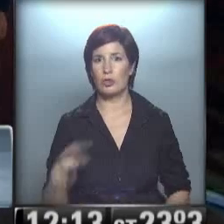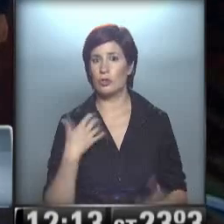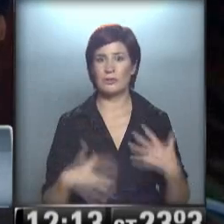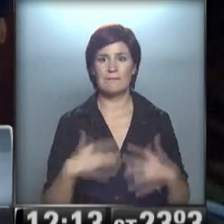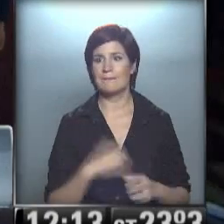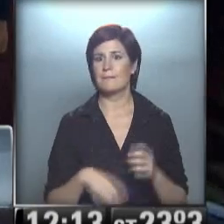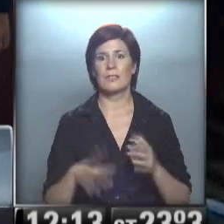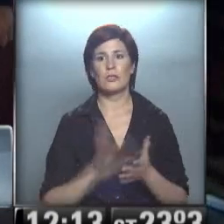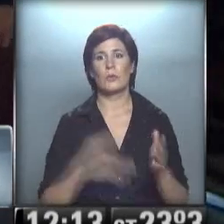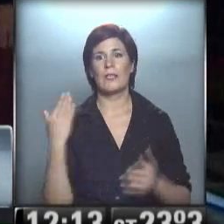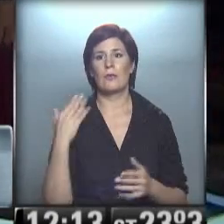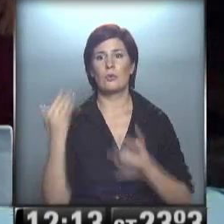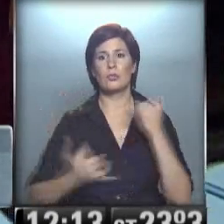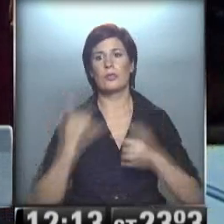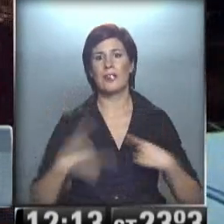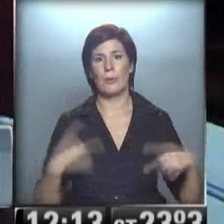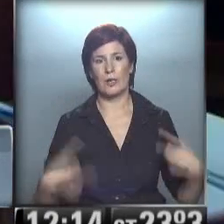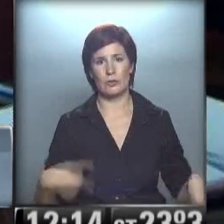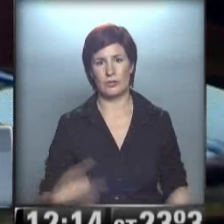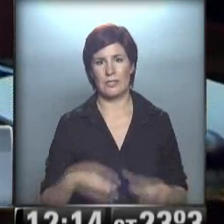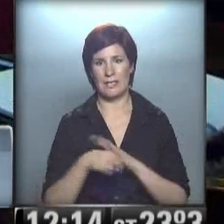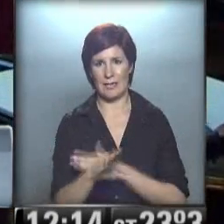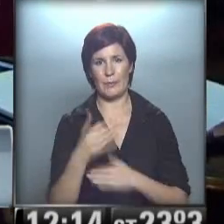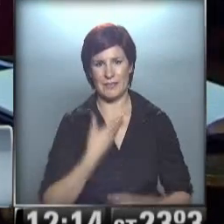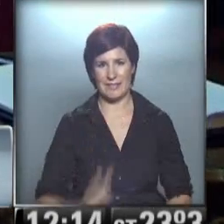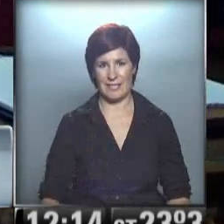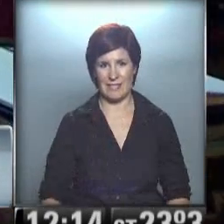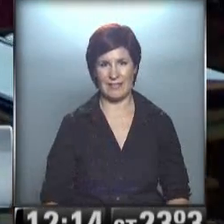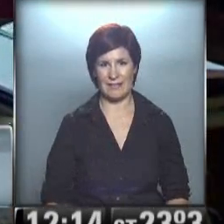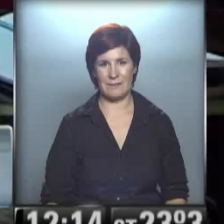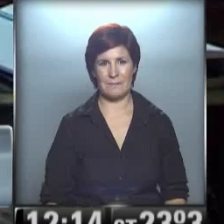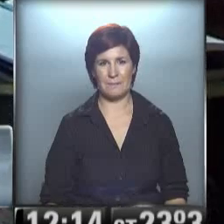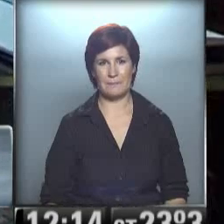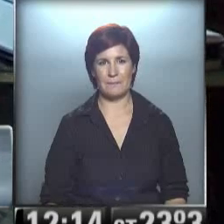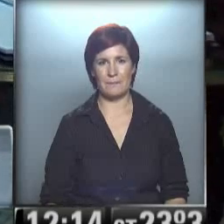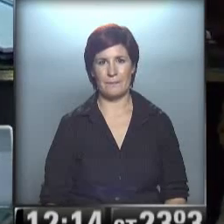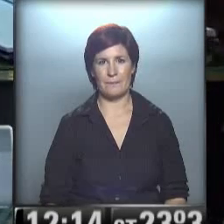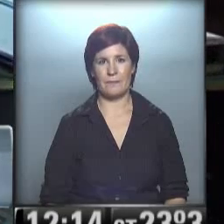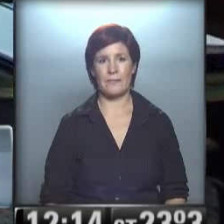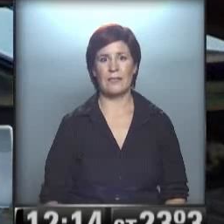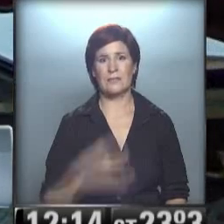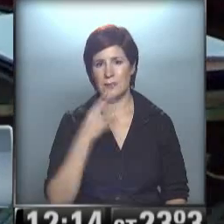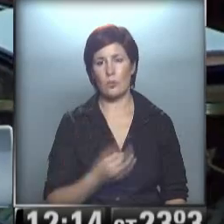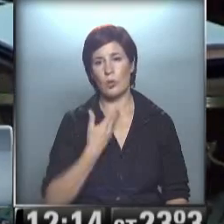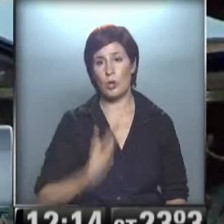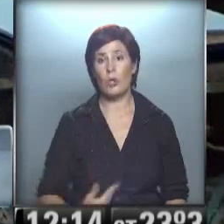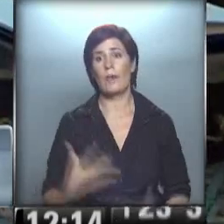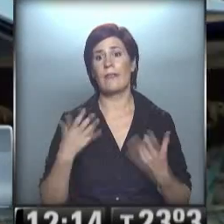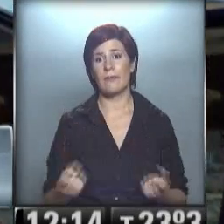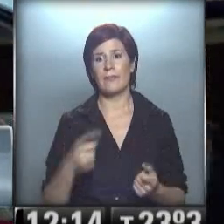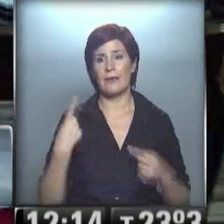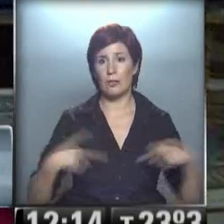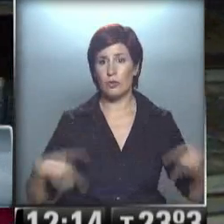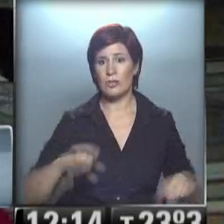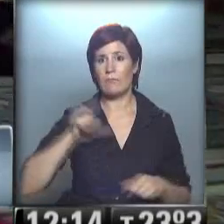la presidenta de la Nación, Cristina Fernández, en el que defenderá los logros de su gobierno en los últimos años,